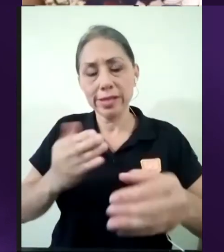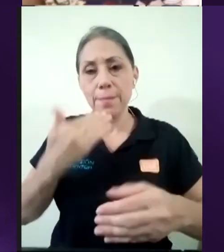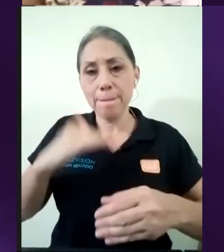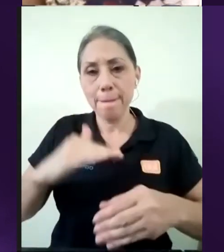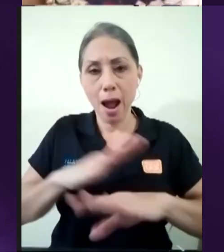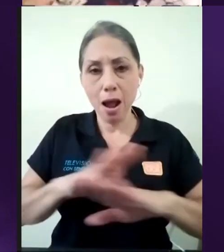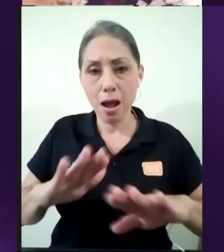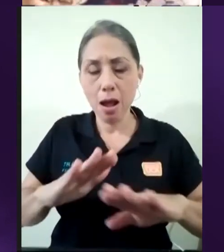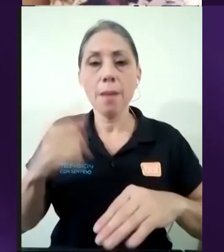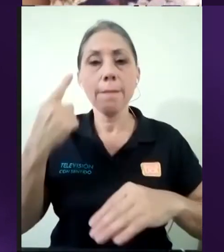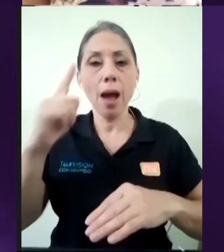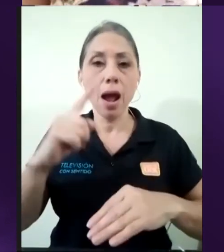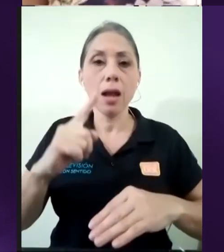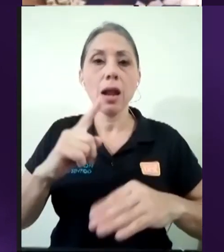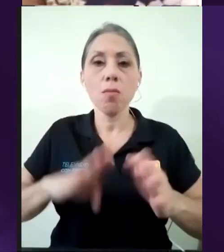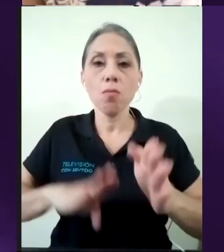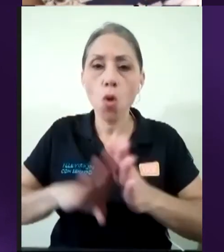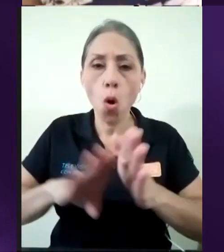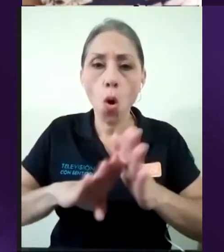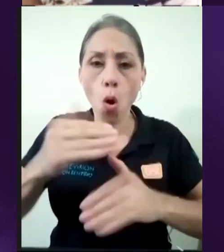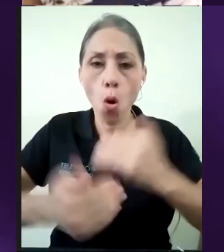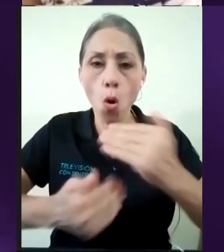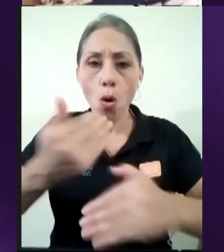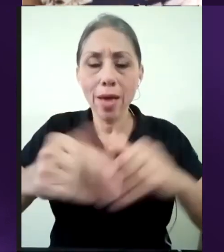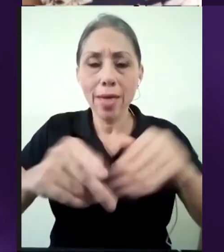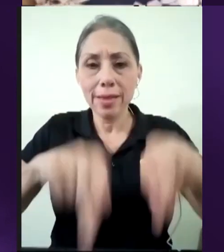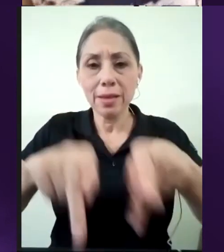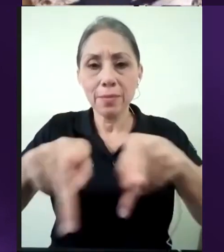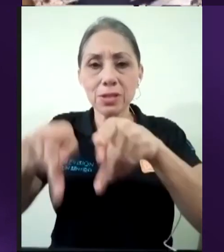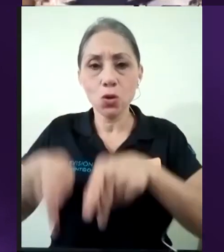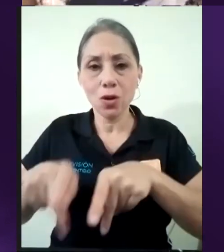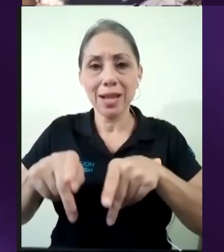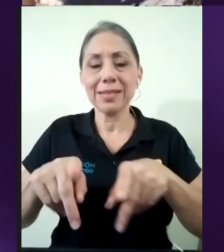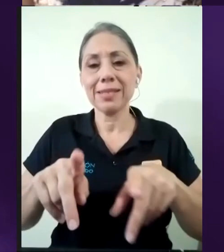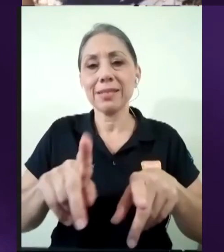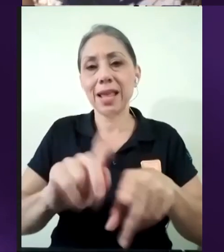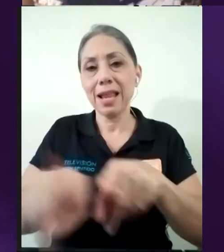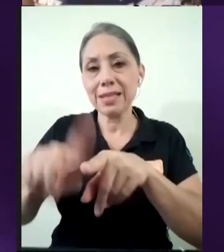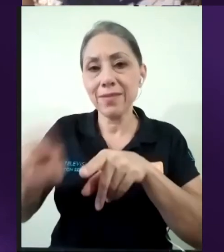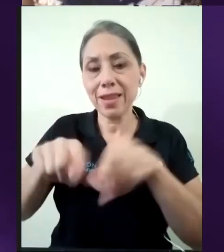para el progreso de estas personas en las diferentes áreas en las que reciben asistencia.